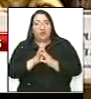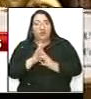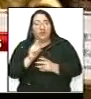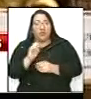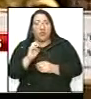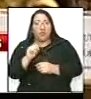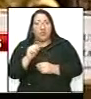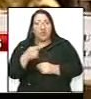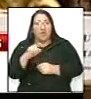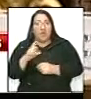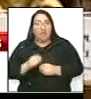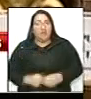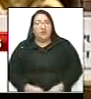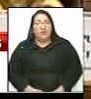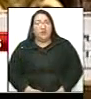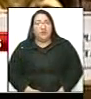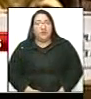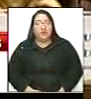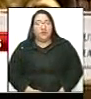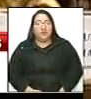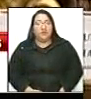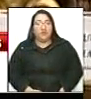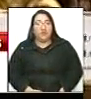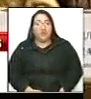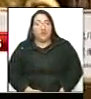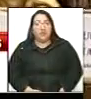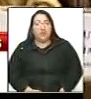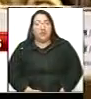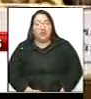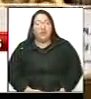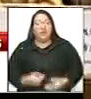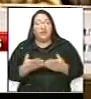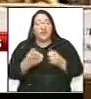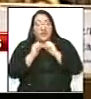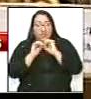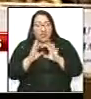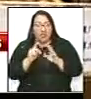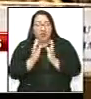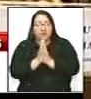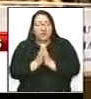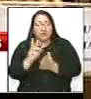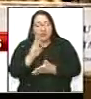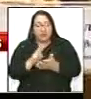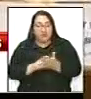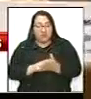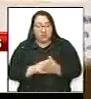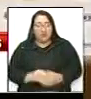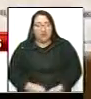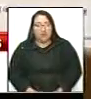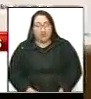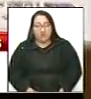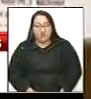Tomás Gálvez Villegas. Se solicita al secretario técnico dar lectura a la parte pertinente del informe de calificación.